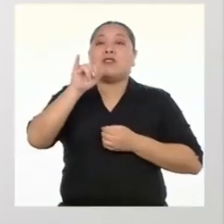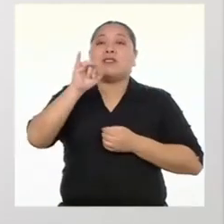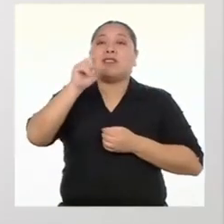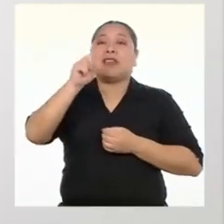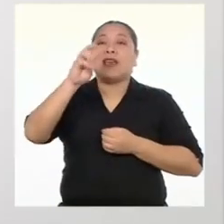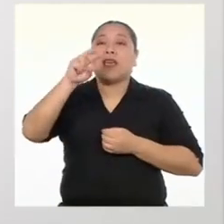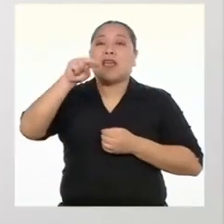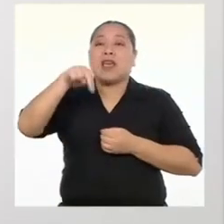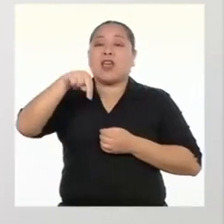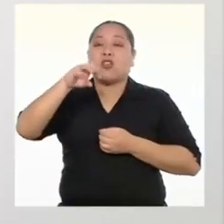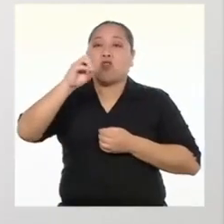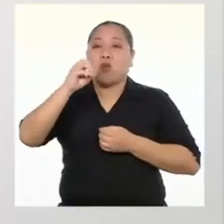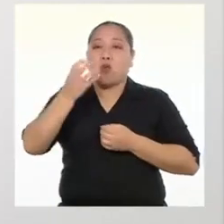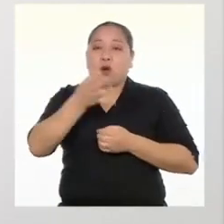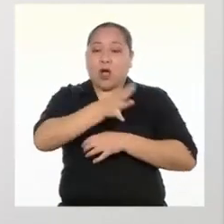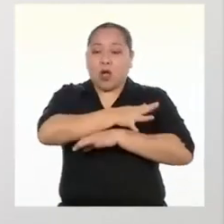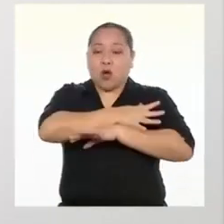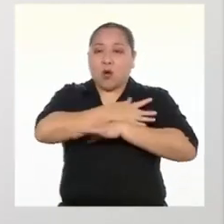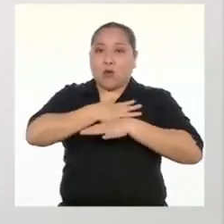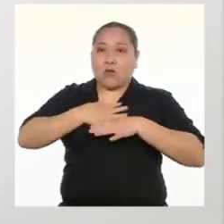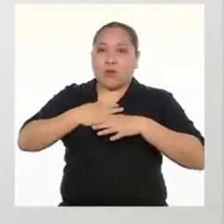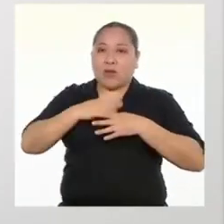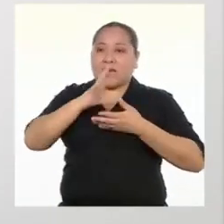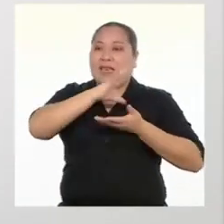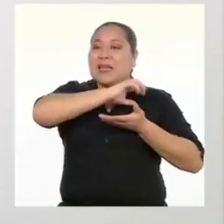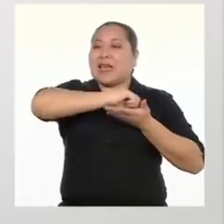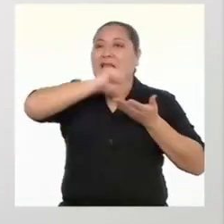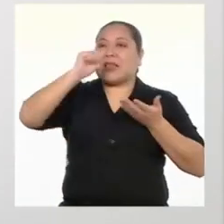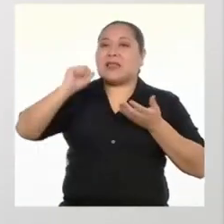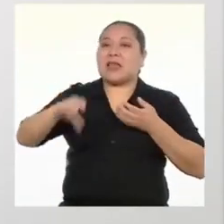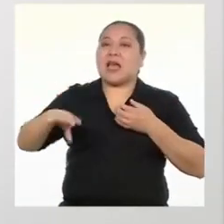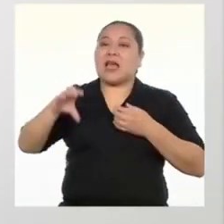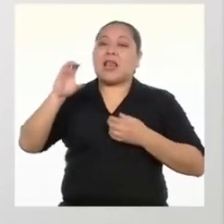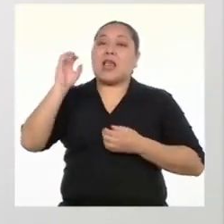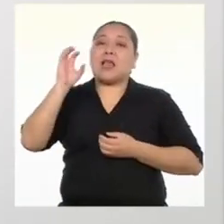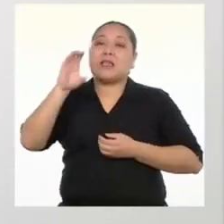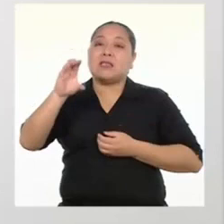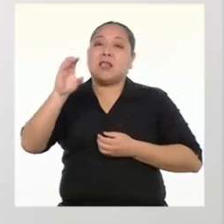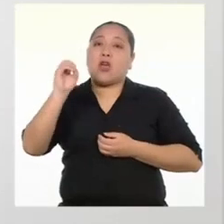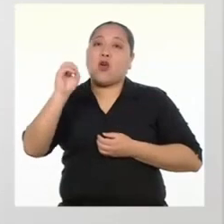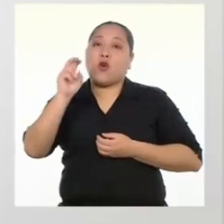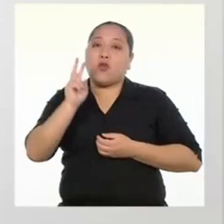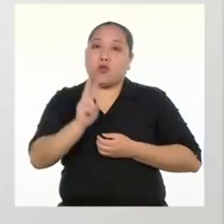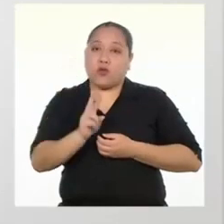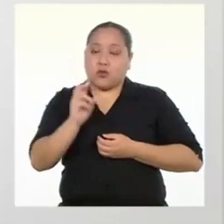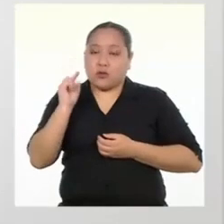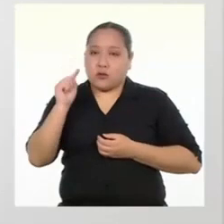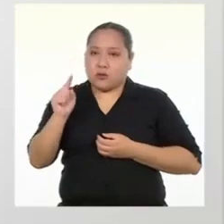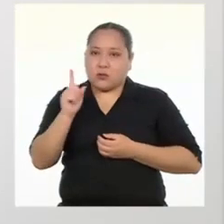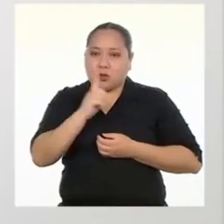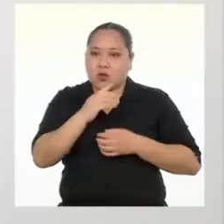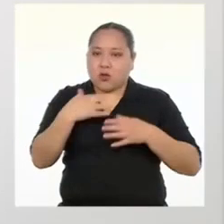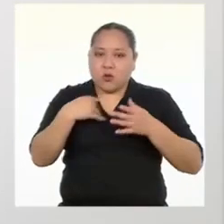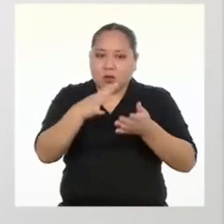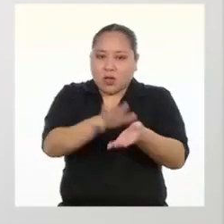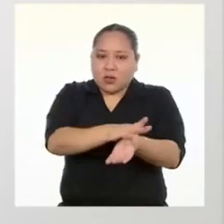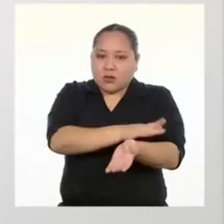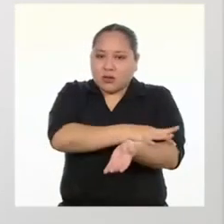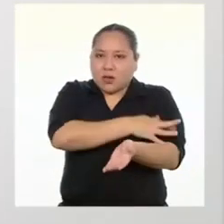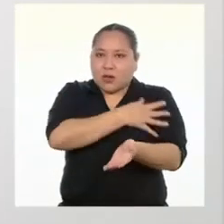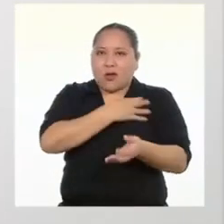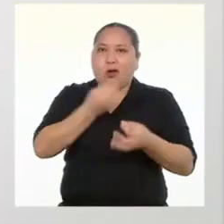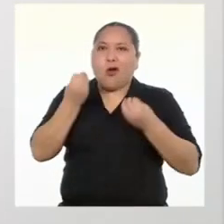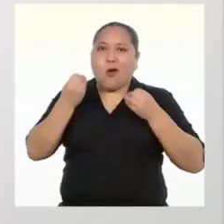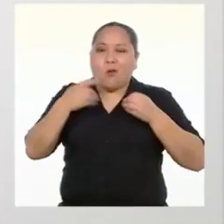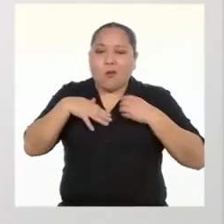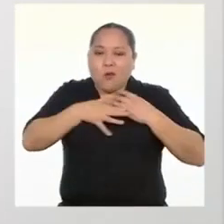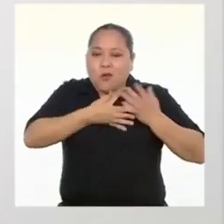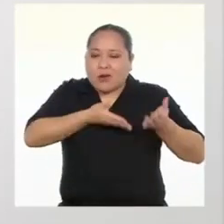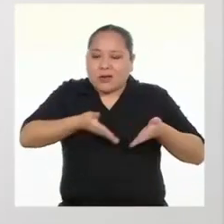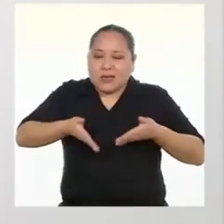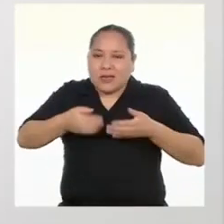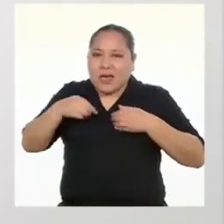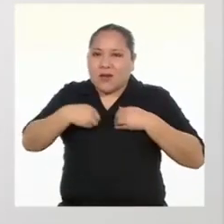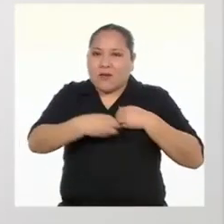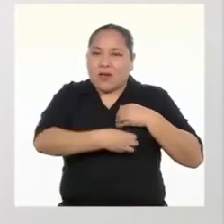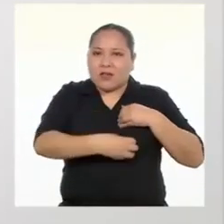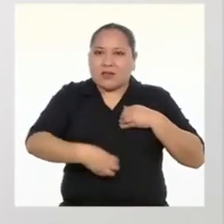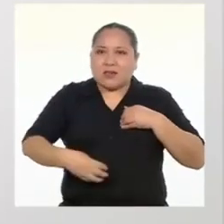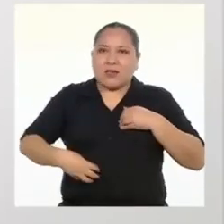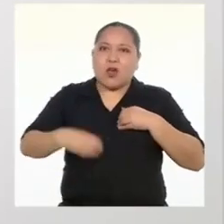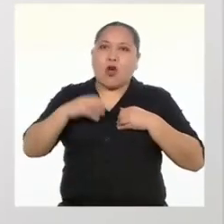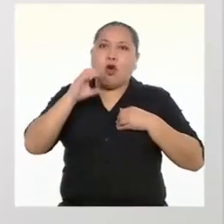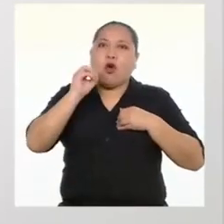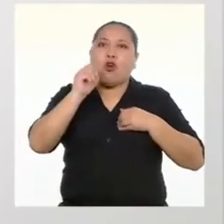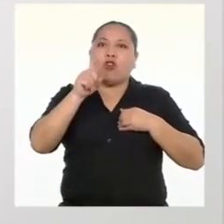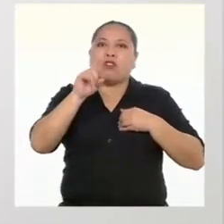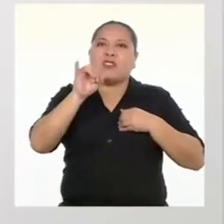para eliminar el dióxido de carbono, Yanira. Sin el sistema circulatorio no tendríamos cómo oxigenar cada parte,